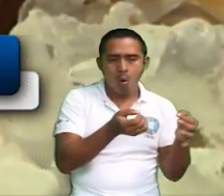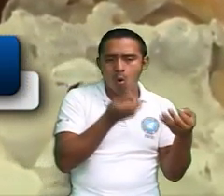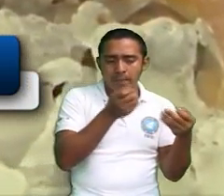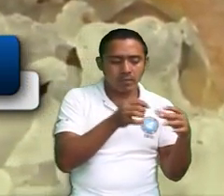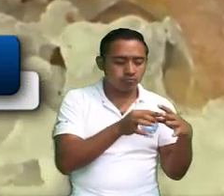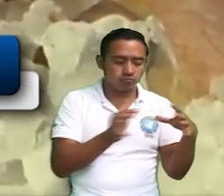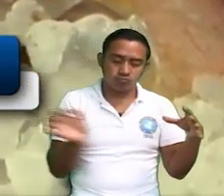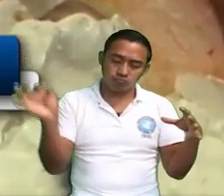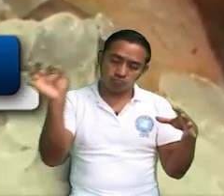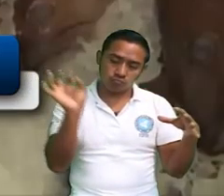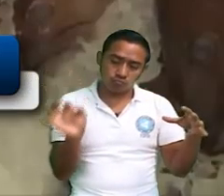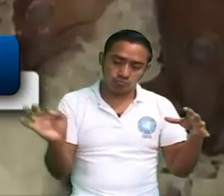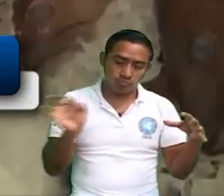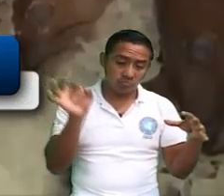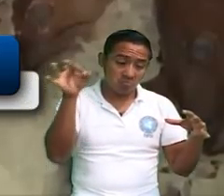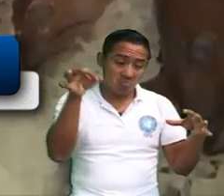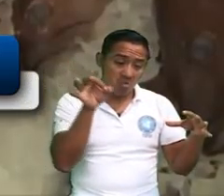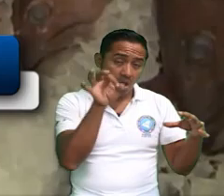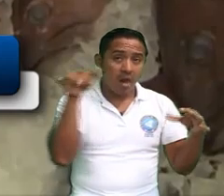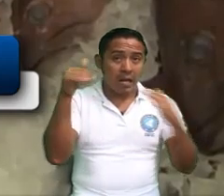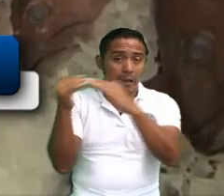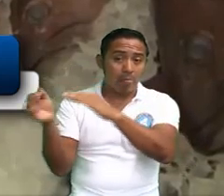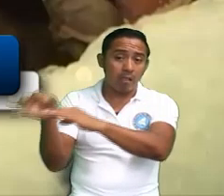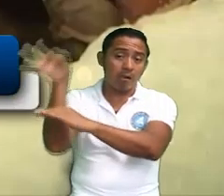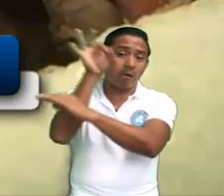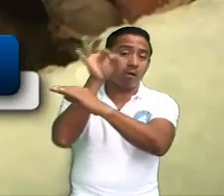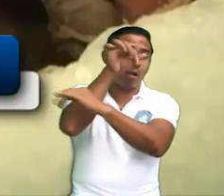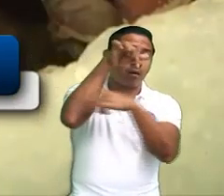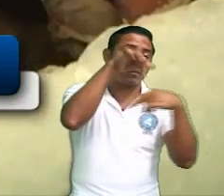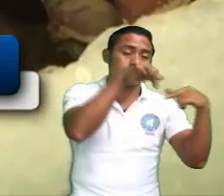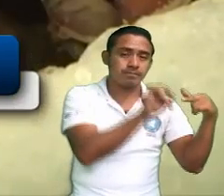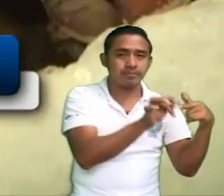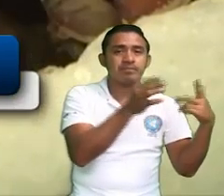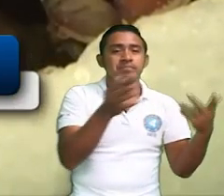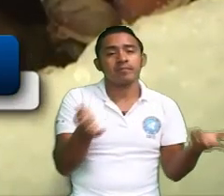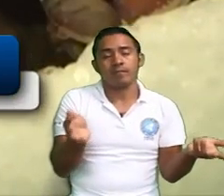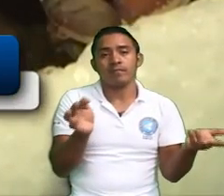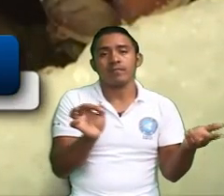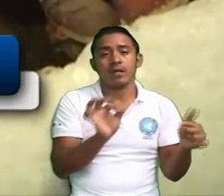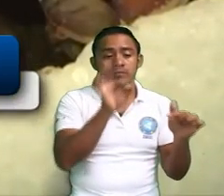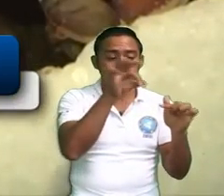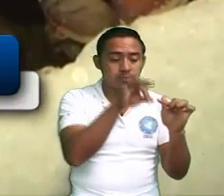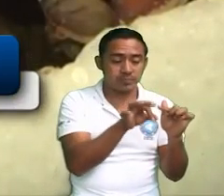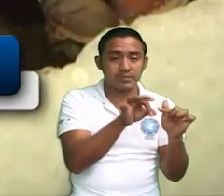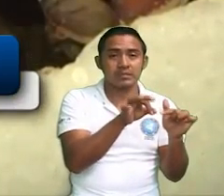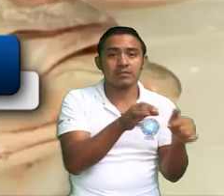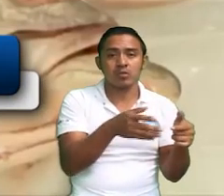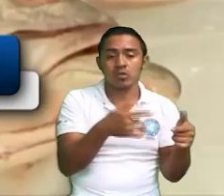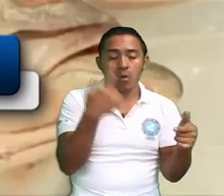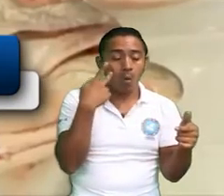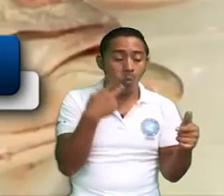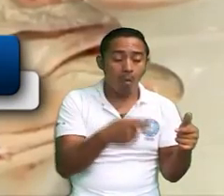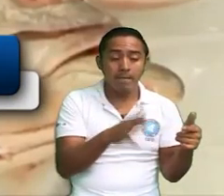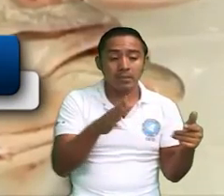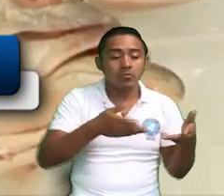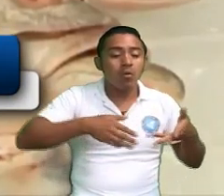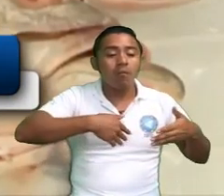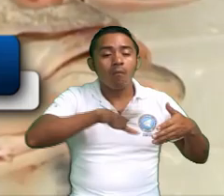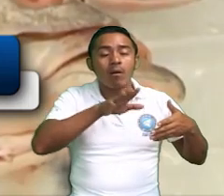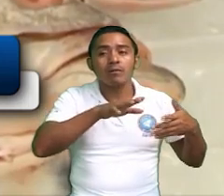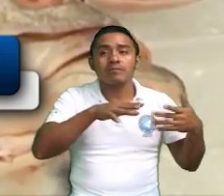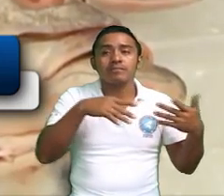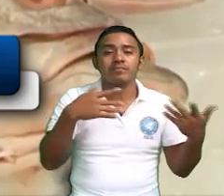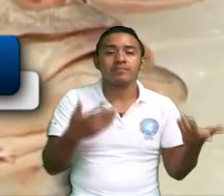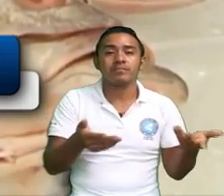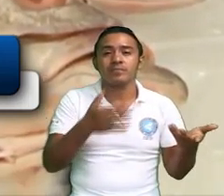vienen, aunque tengamos limpia la casa, lamentablemente se vienen, se sientan en el alimento y nosotros no tenemos...